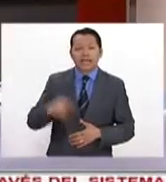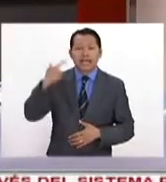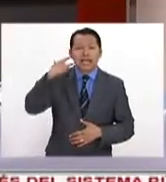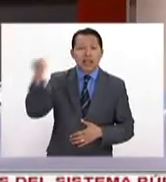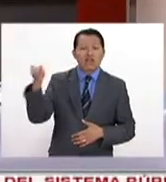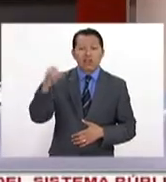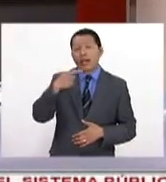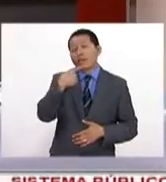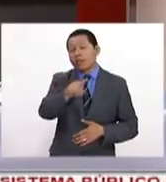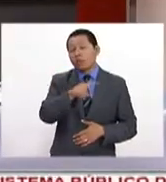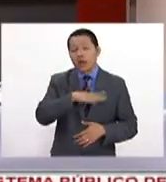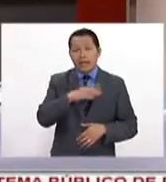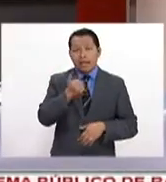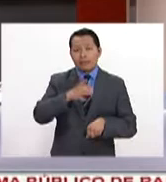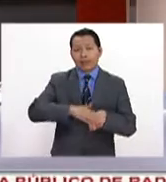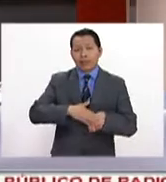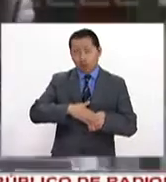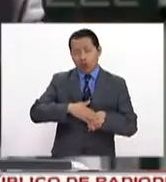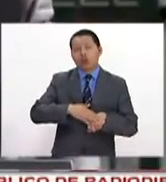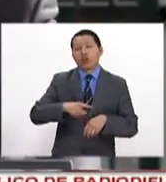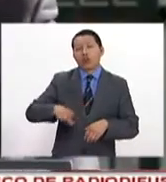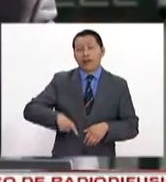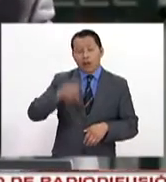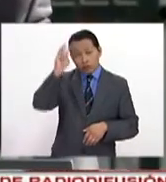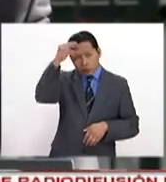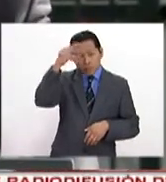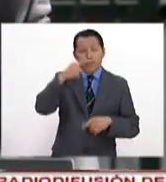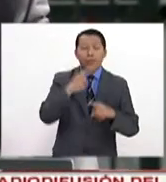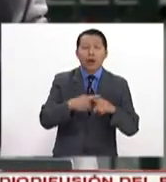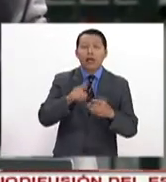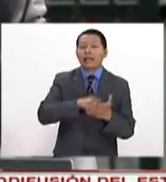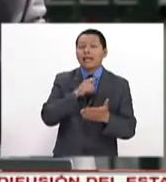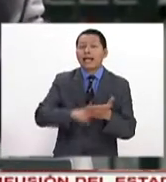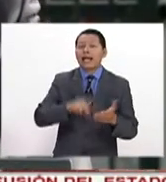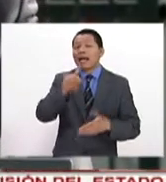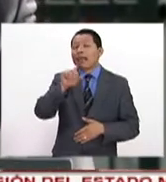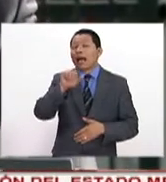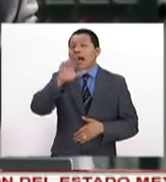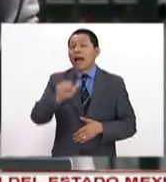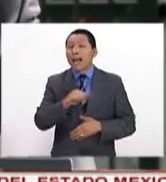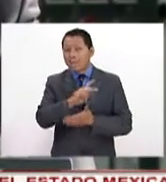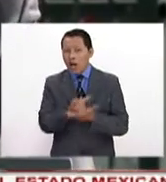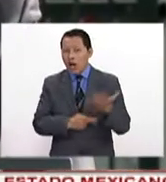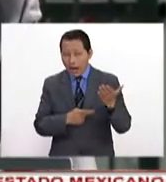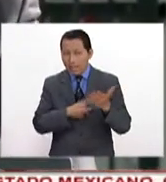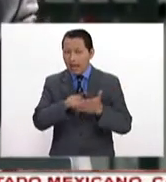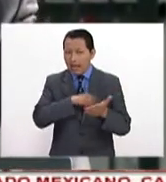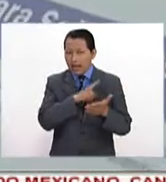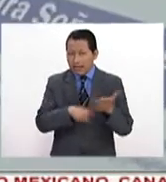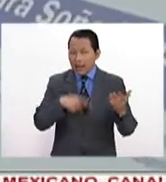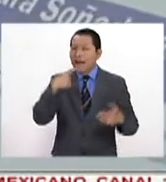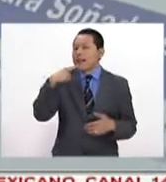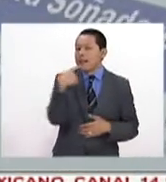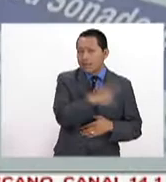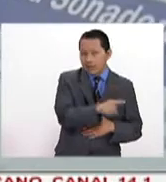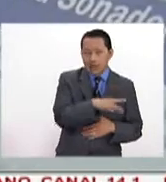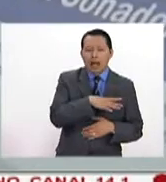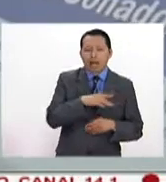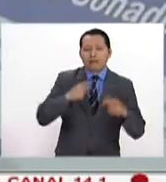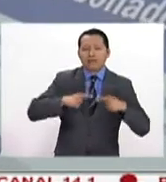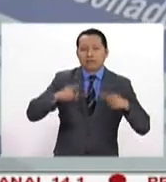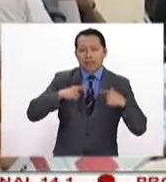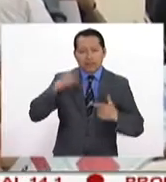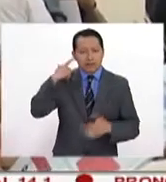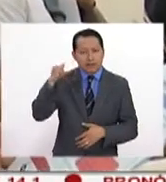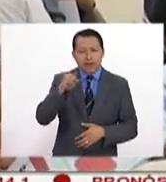California demandó a la administración del presidente Trump por cancelar el programa de acción diferida, conocido como DACA. De acuerdo con el fiscal de